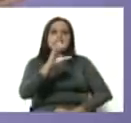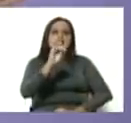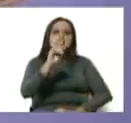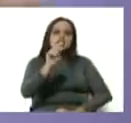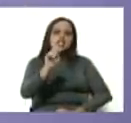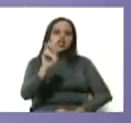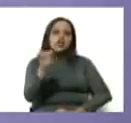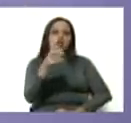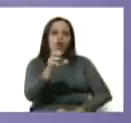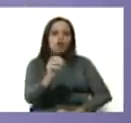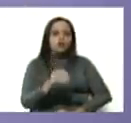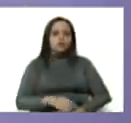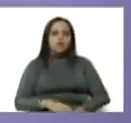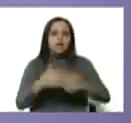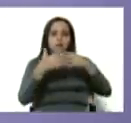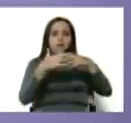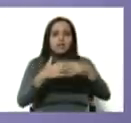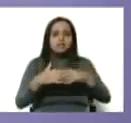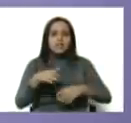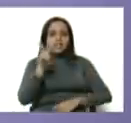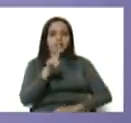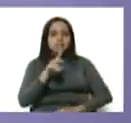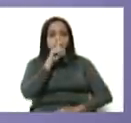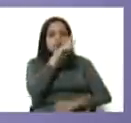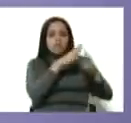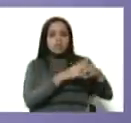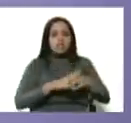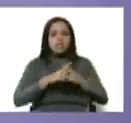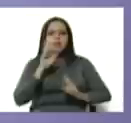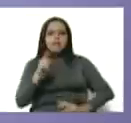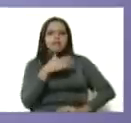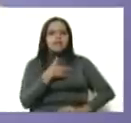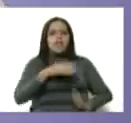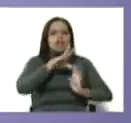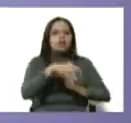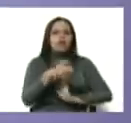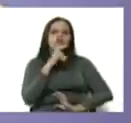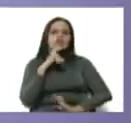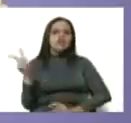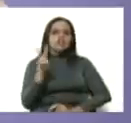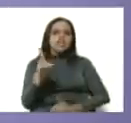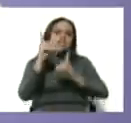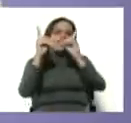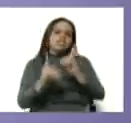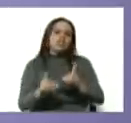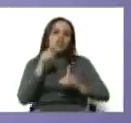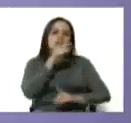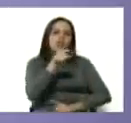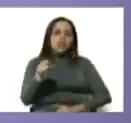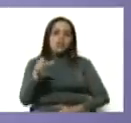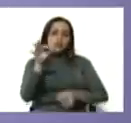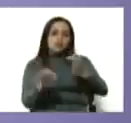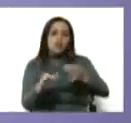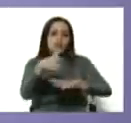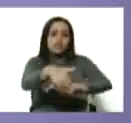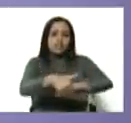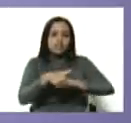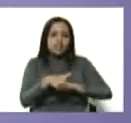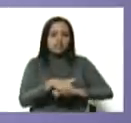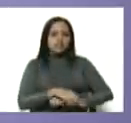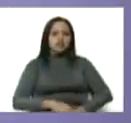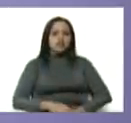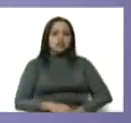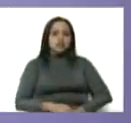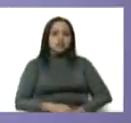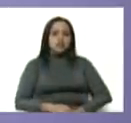PDVSA en Estados Unidos, pretenden despojar a la República del oro venezolano ante la decisión de este tribunal británico de primera instancia,